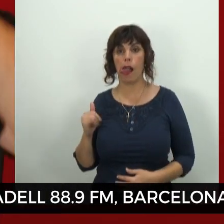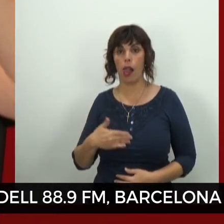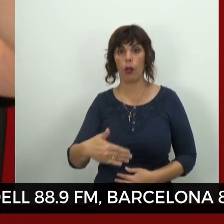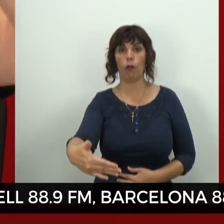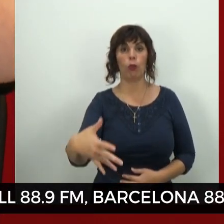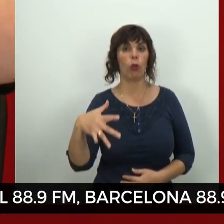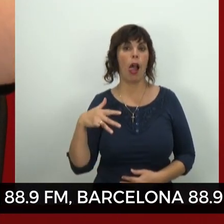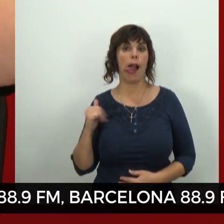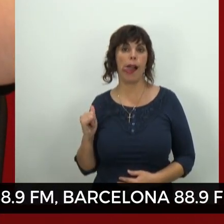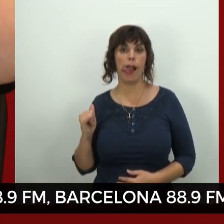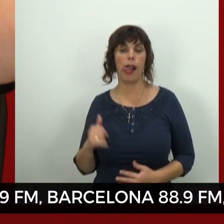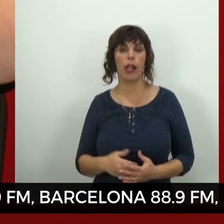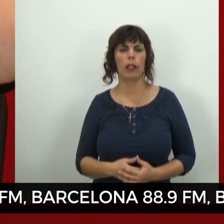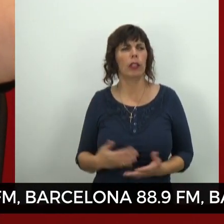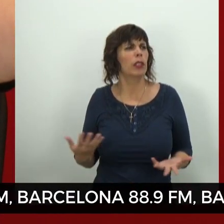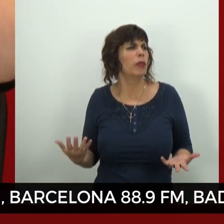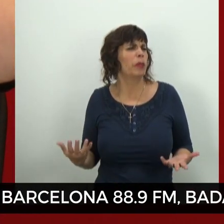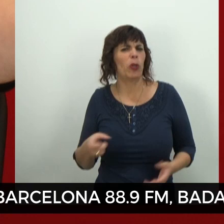¿Cómo todo eso sucede?